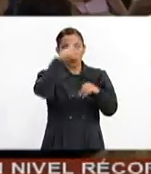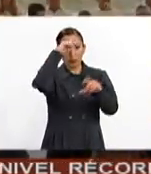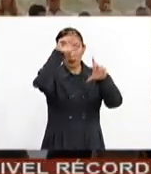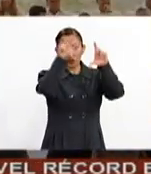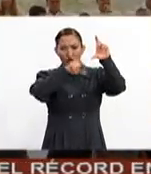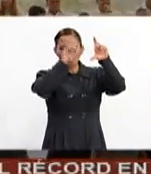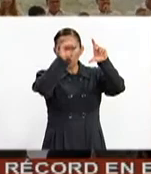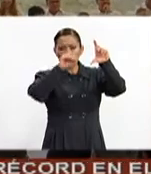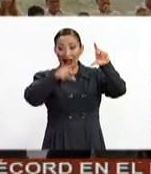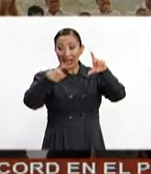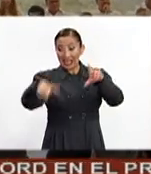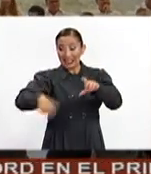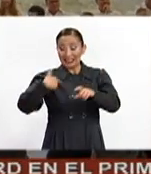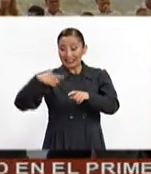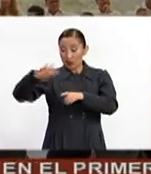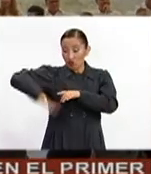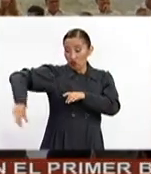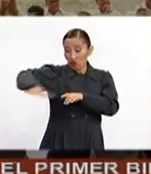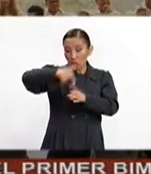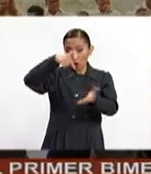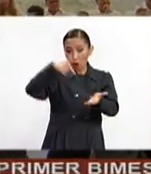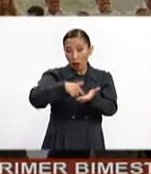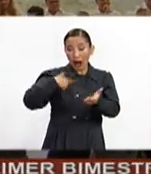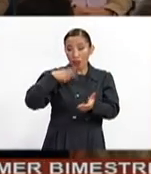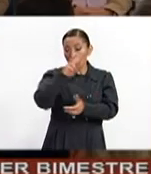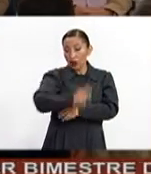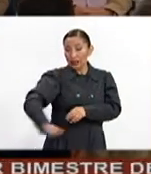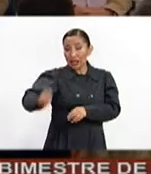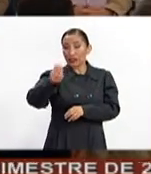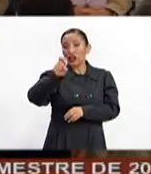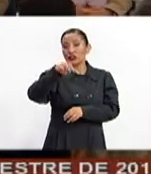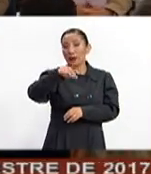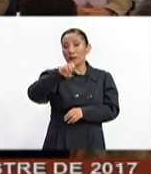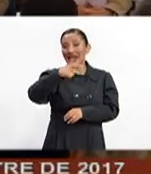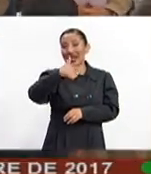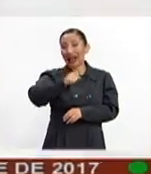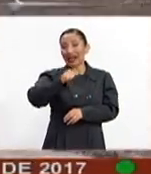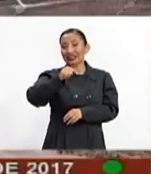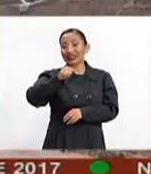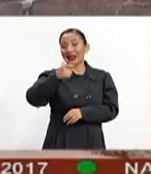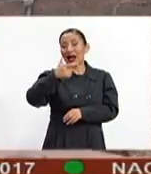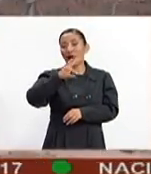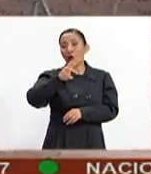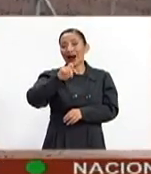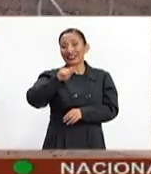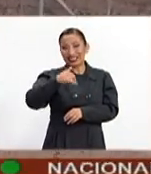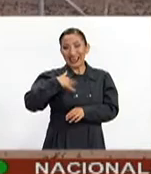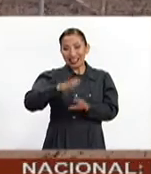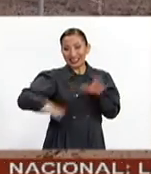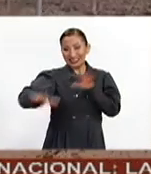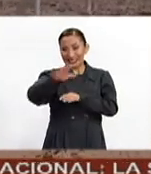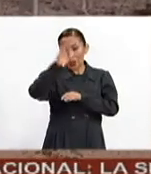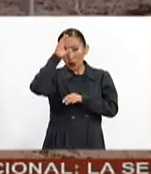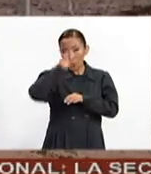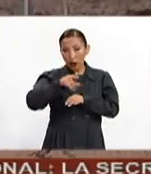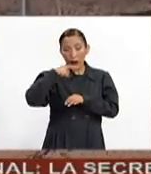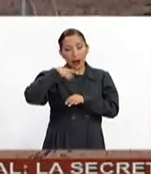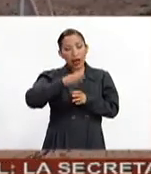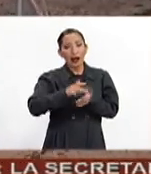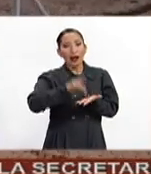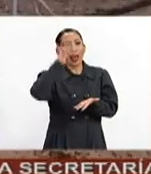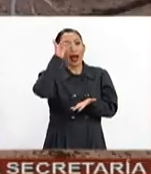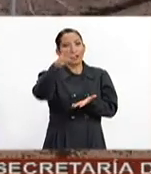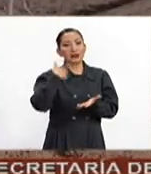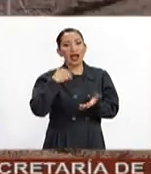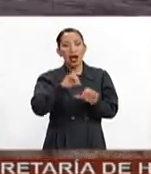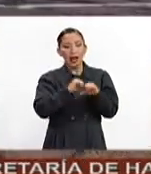país. Este parque por sí solo va a generar 200 megawatts. El Parque Eólica de Coahuila nació gracias a